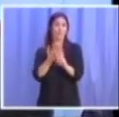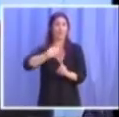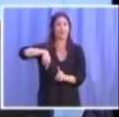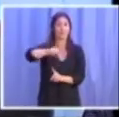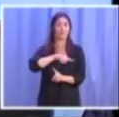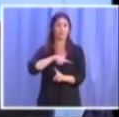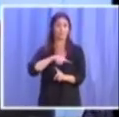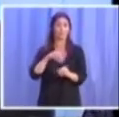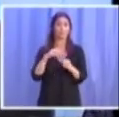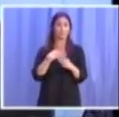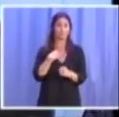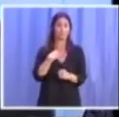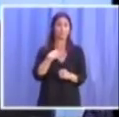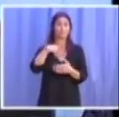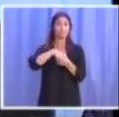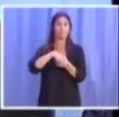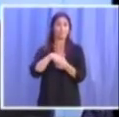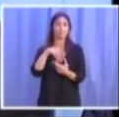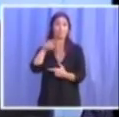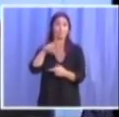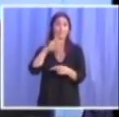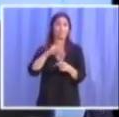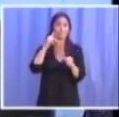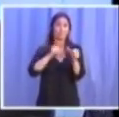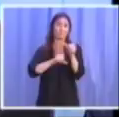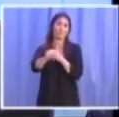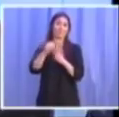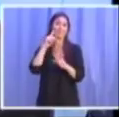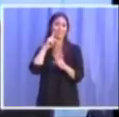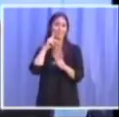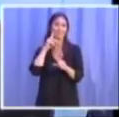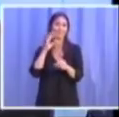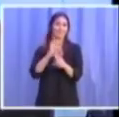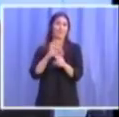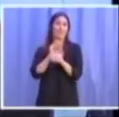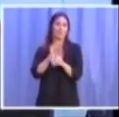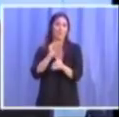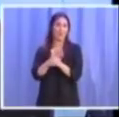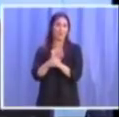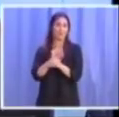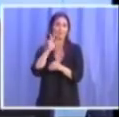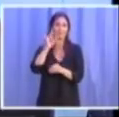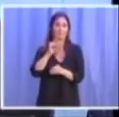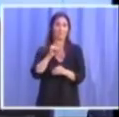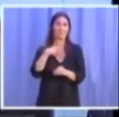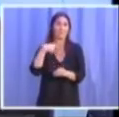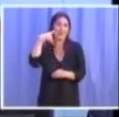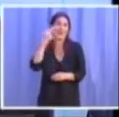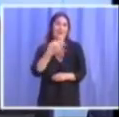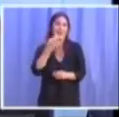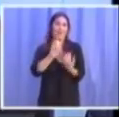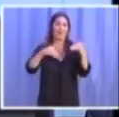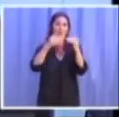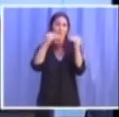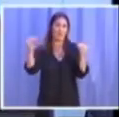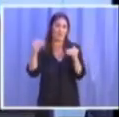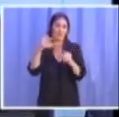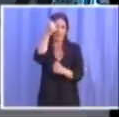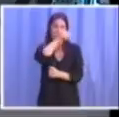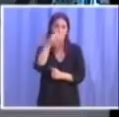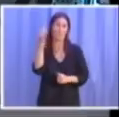pregunto al responsable de Ciudadanos si va a hacer lo mismo en esta ciudad, uniéndose a la ultraderecha y poniendo en riesgo la igualdad entre hombres y